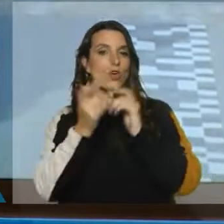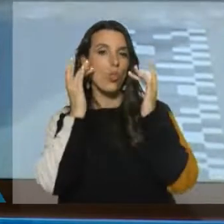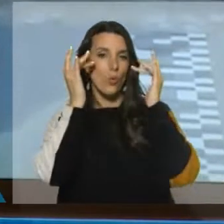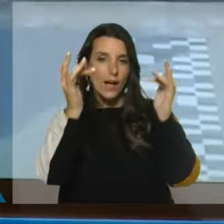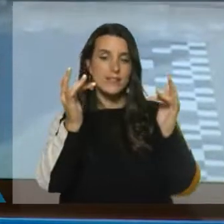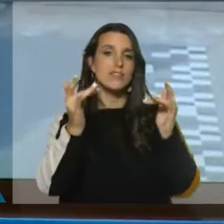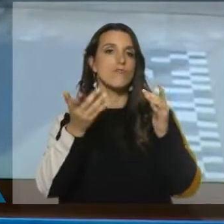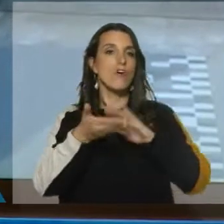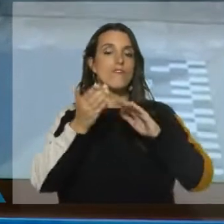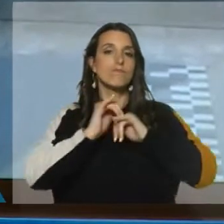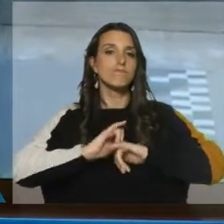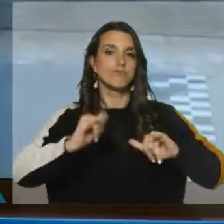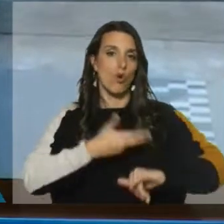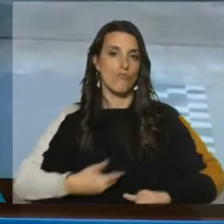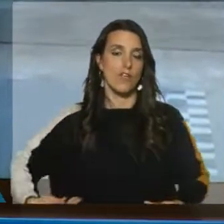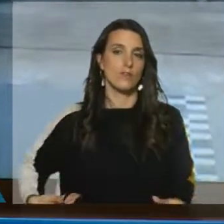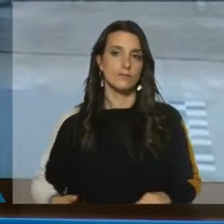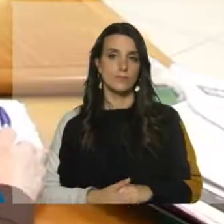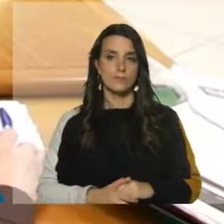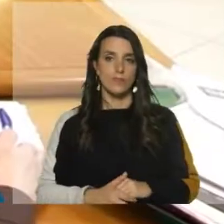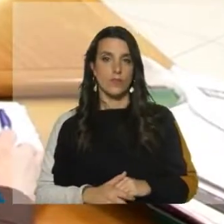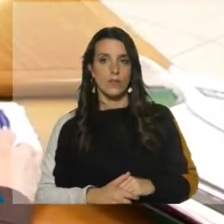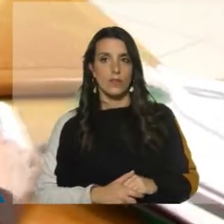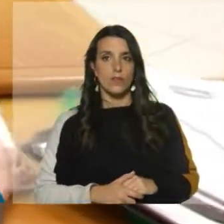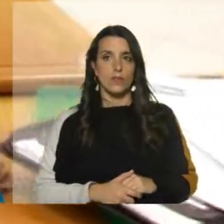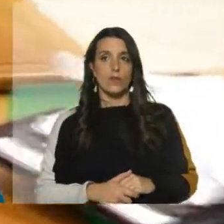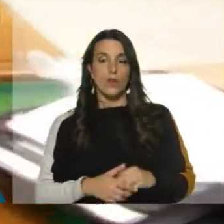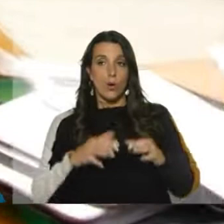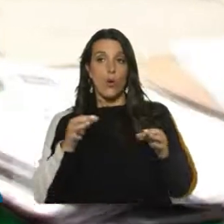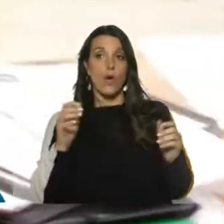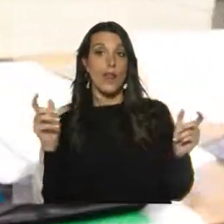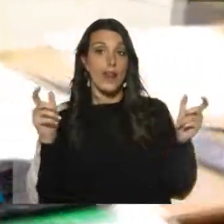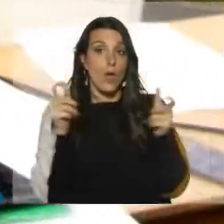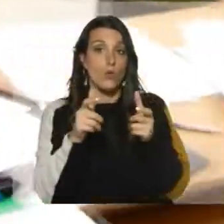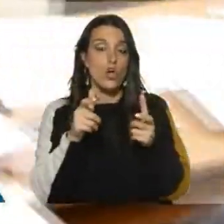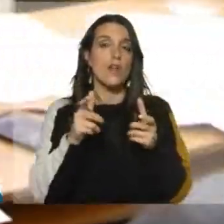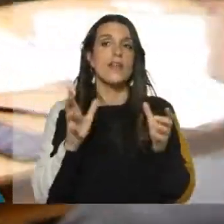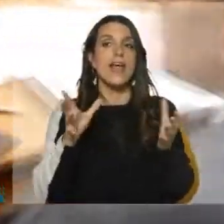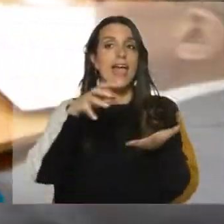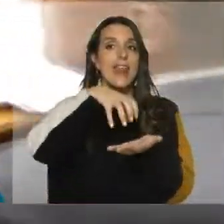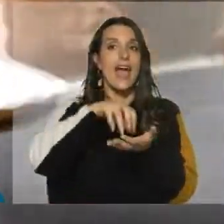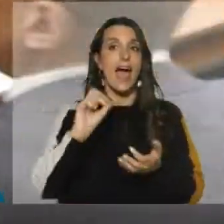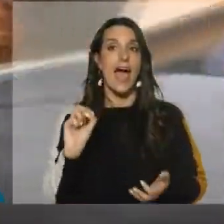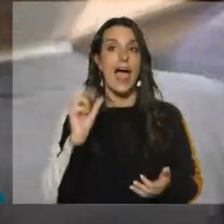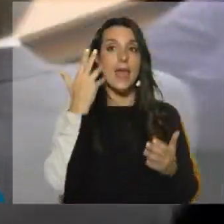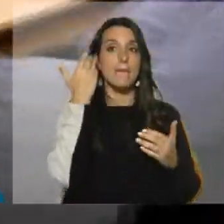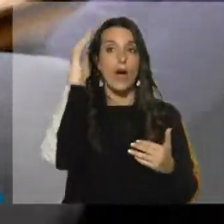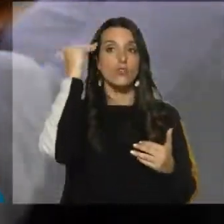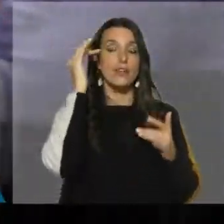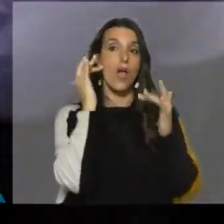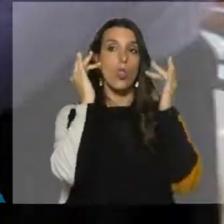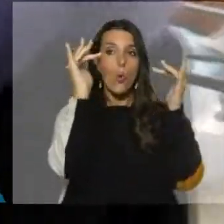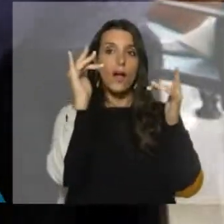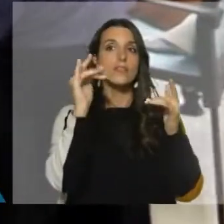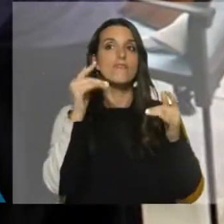educativa impulsada por el gobierno. Tras una reunión mantenida en la sede de la ANEP, las autoridades educativas plantearon